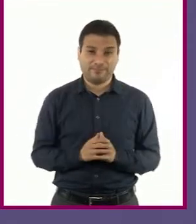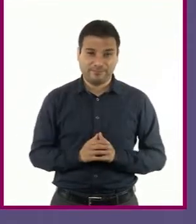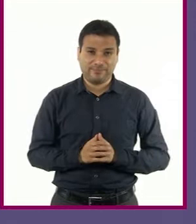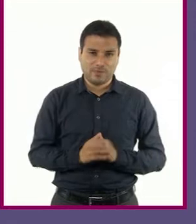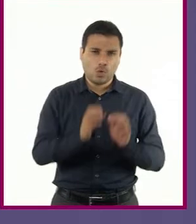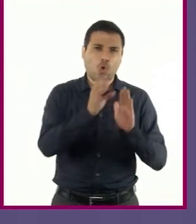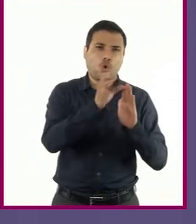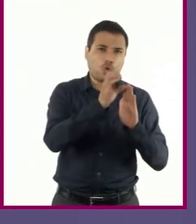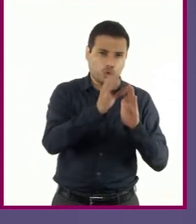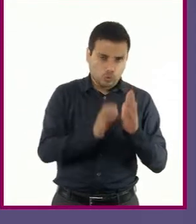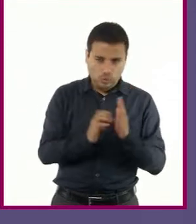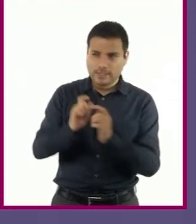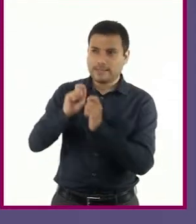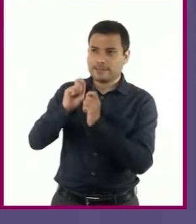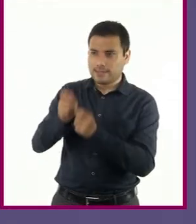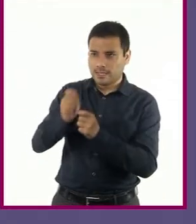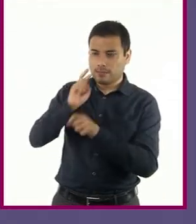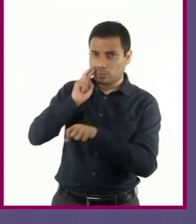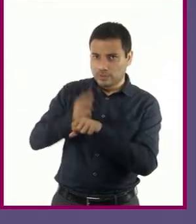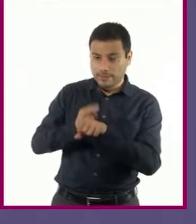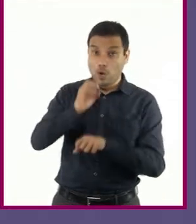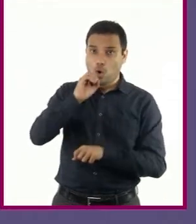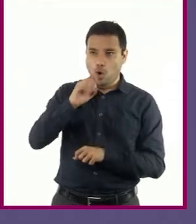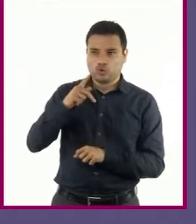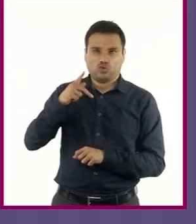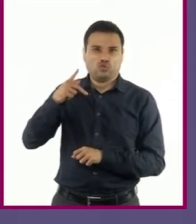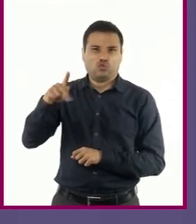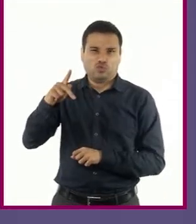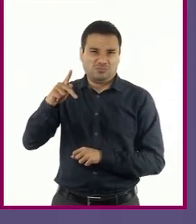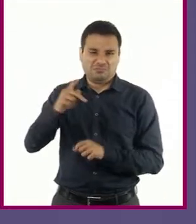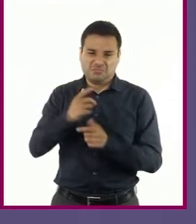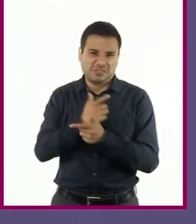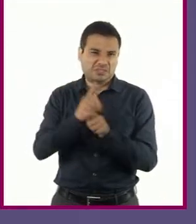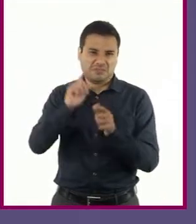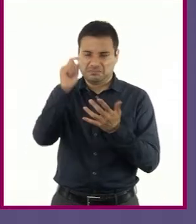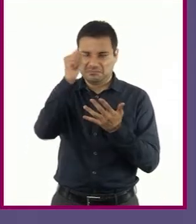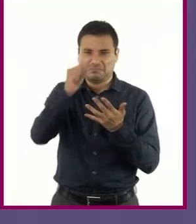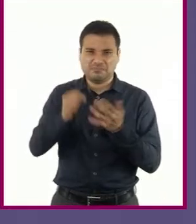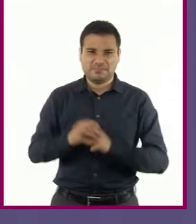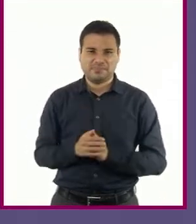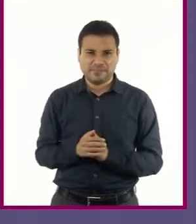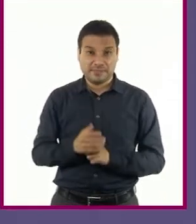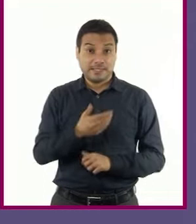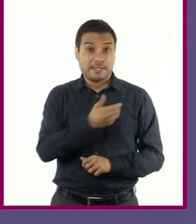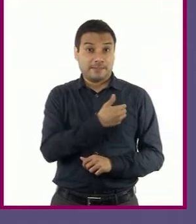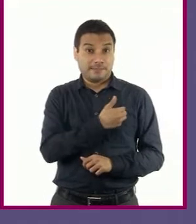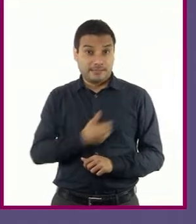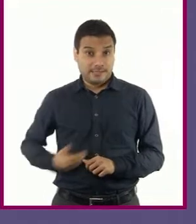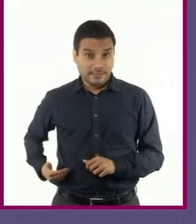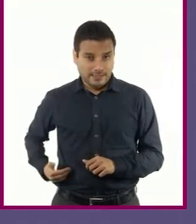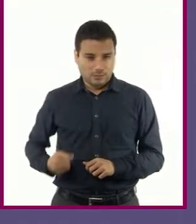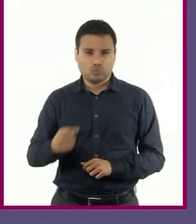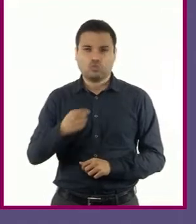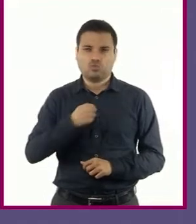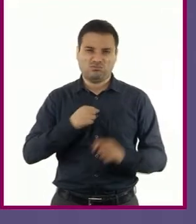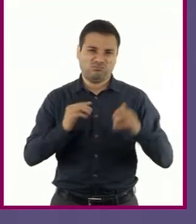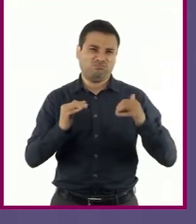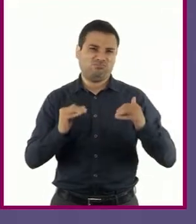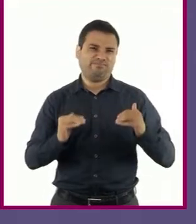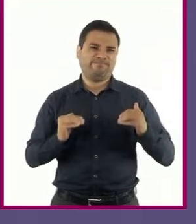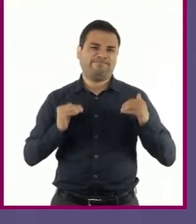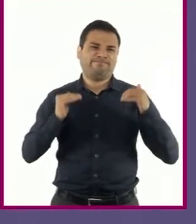en la Constitución y derivaban del control sobre el partido hegemónico. El presidente era la figura central del sistema